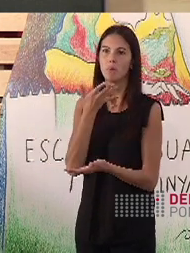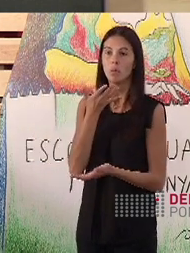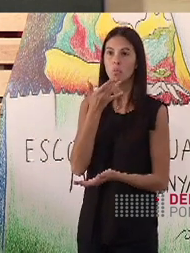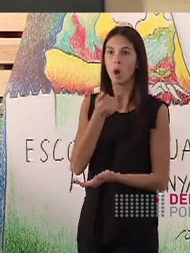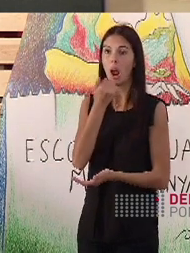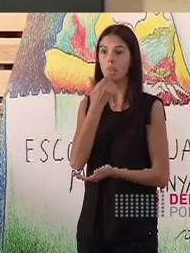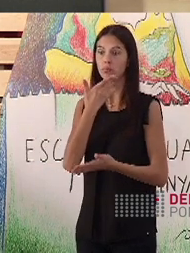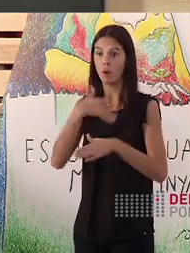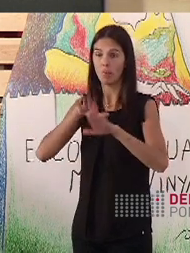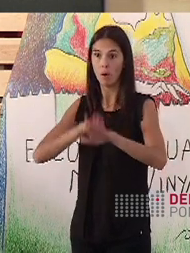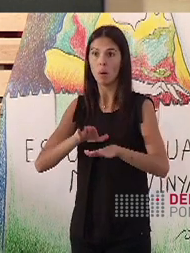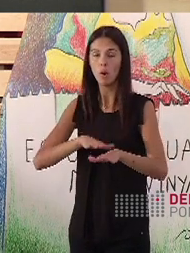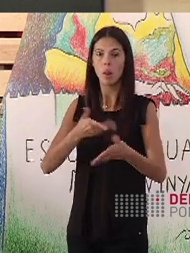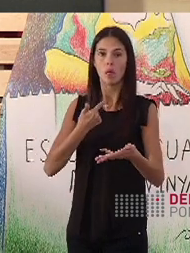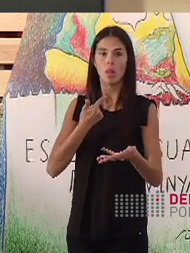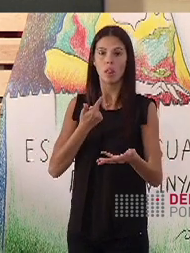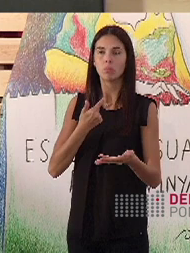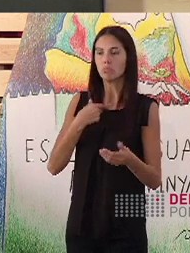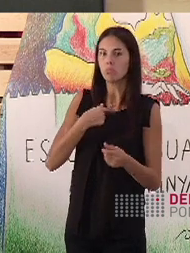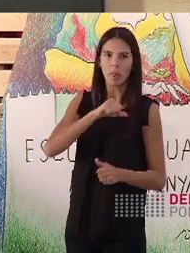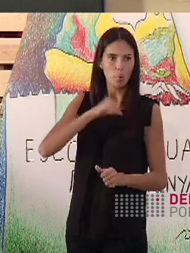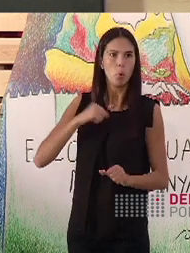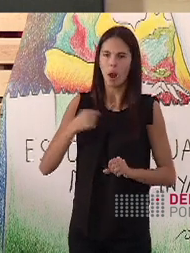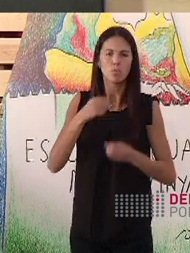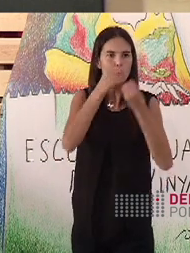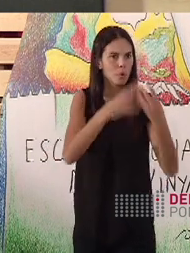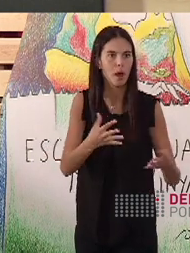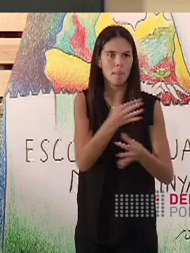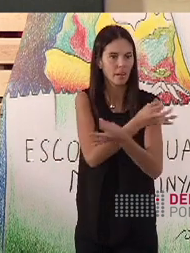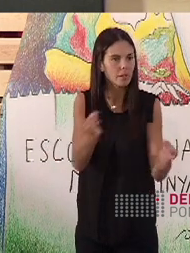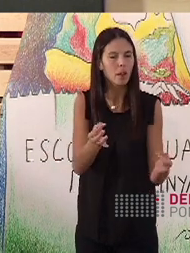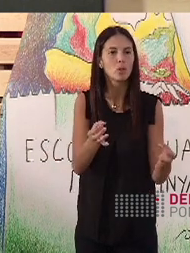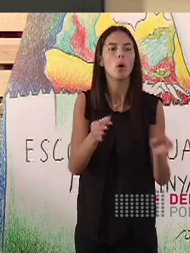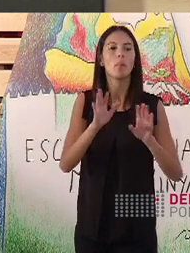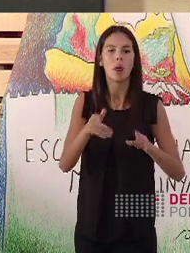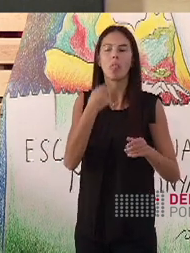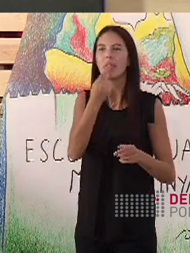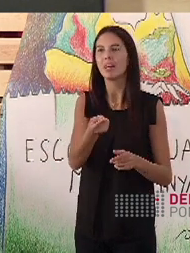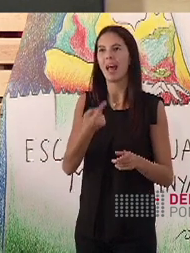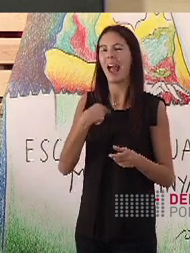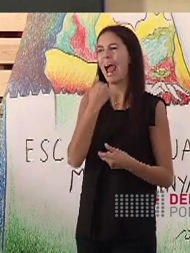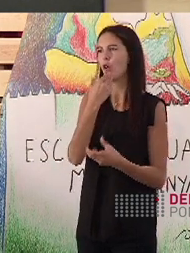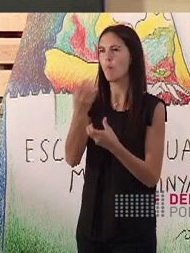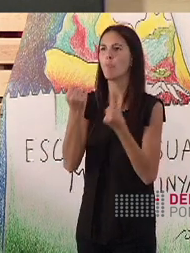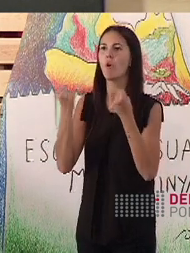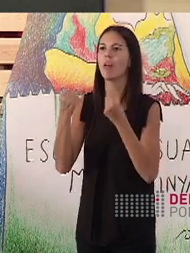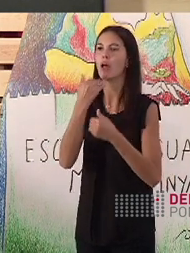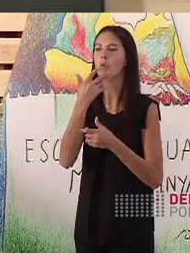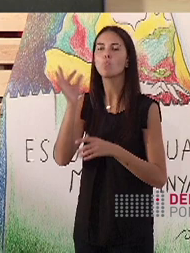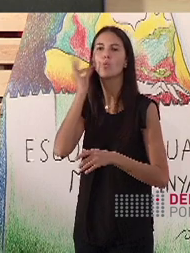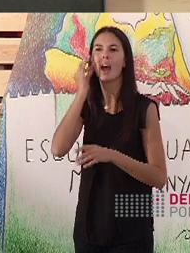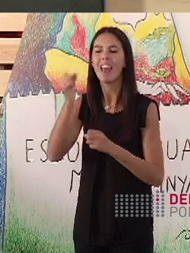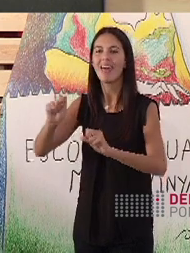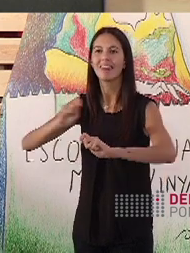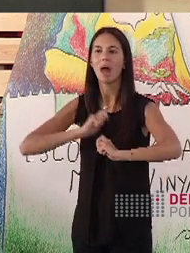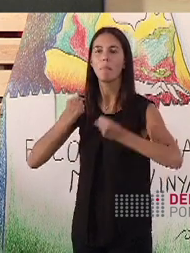te favorece a ti de manera individual, pues me parece muy bien, me parece estupendo, pero tú, ¿para qué? Para que digas que algo empodera, que empodera a las mujeres, tiene que ser